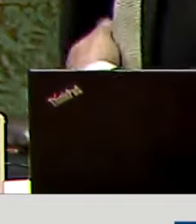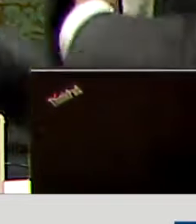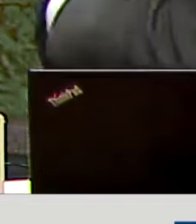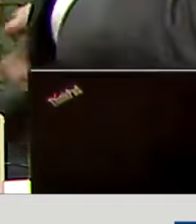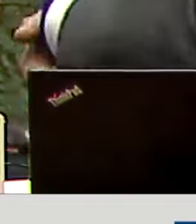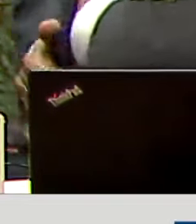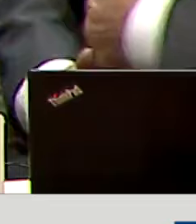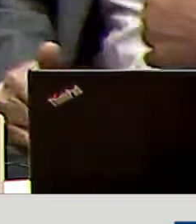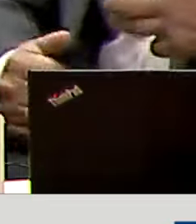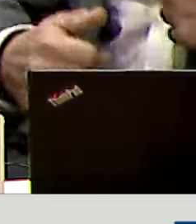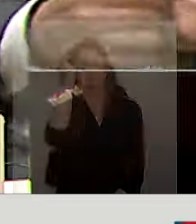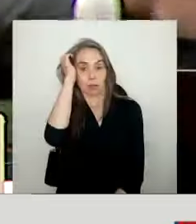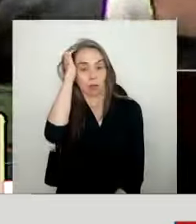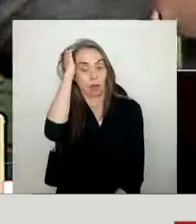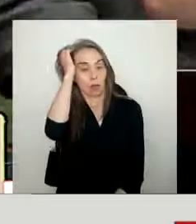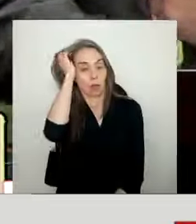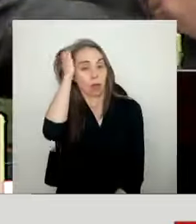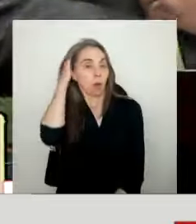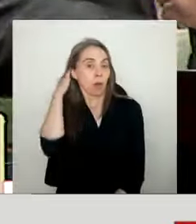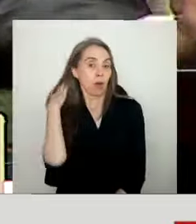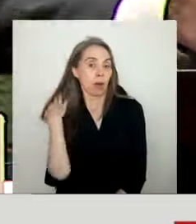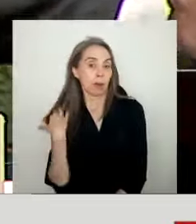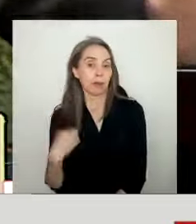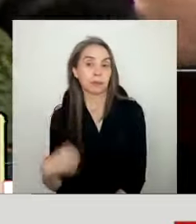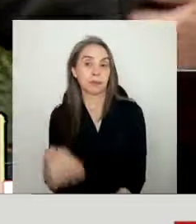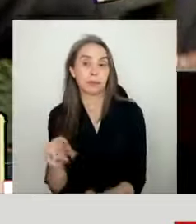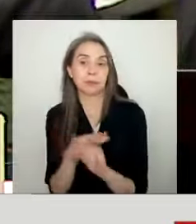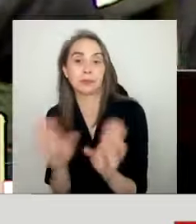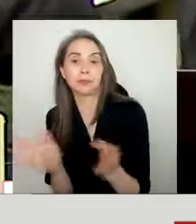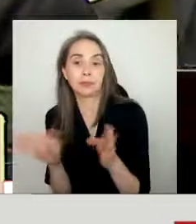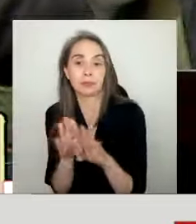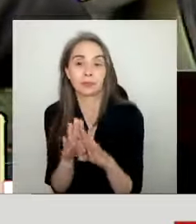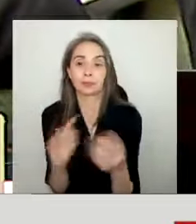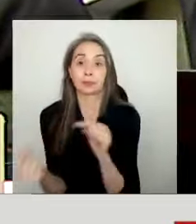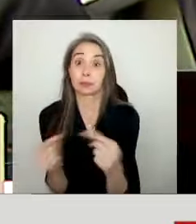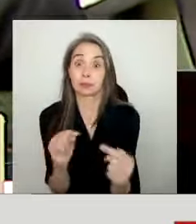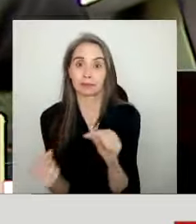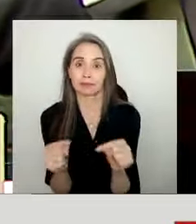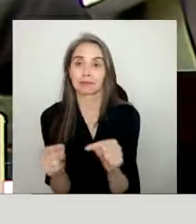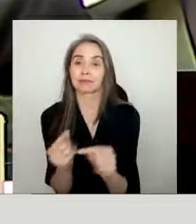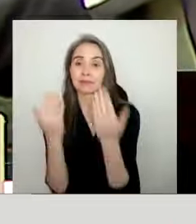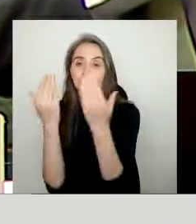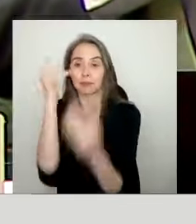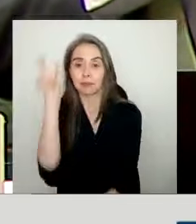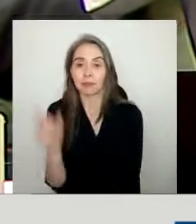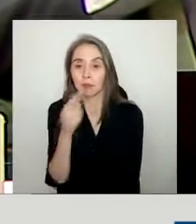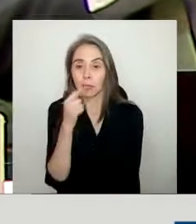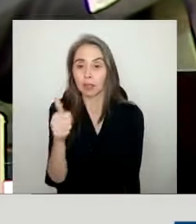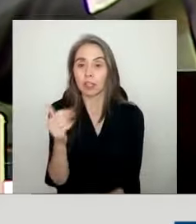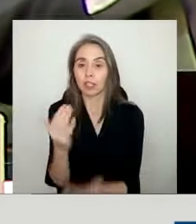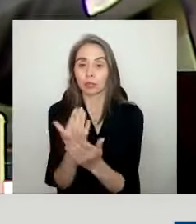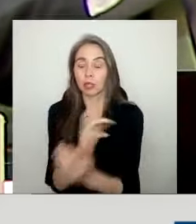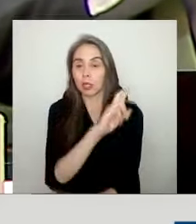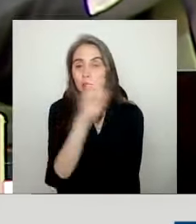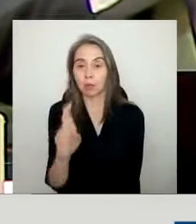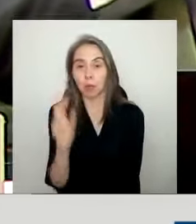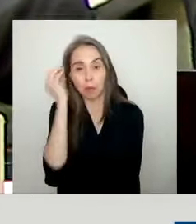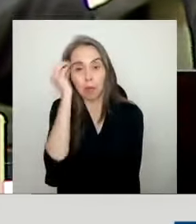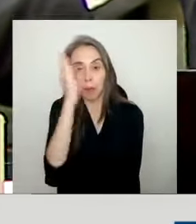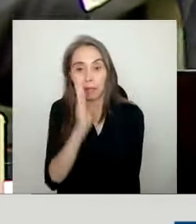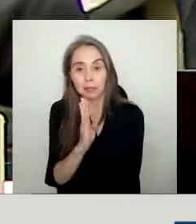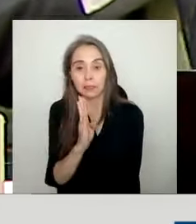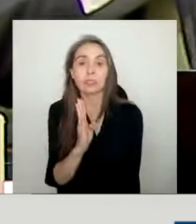se cierra el debate queremos saludar al director de la Escuela República de Brasil Roberto Díaz Osorio quien